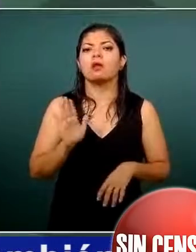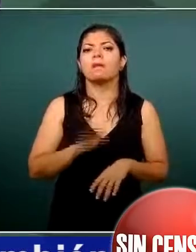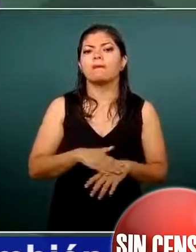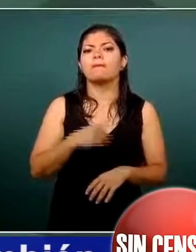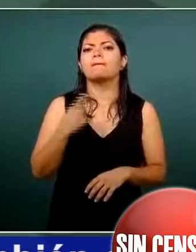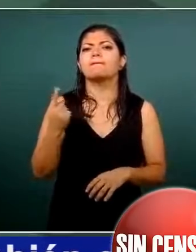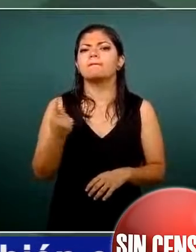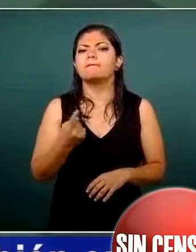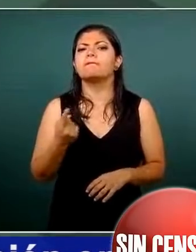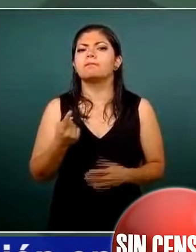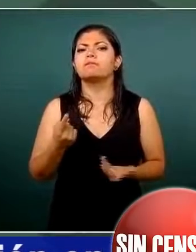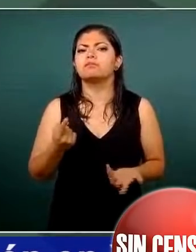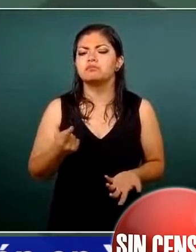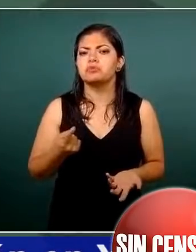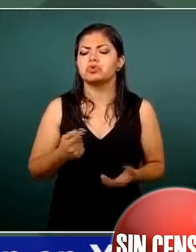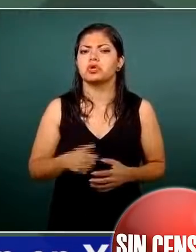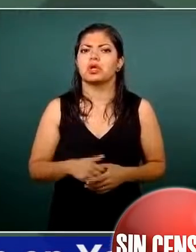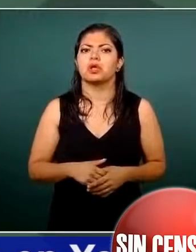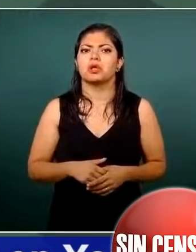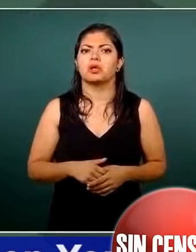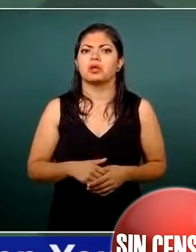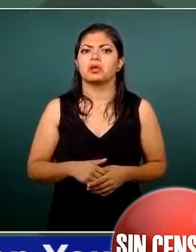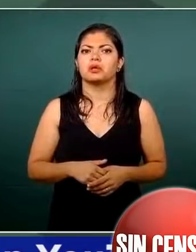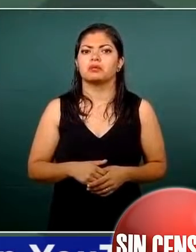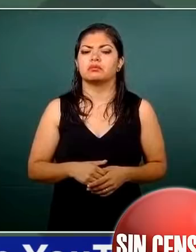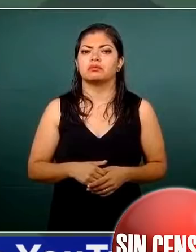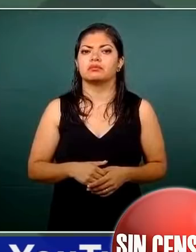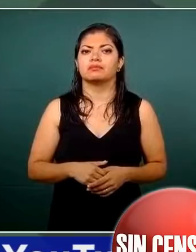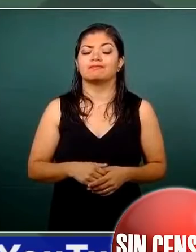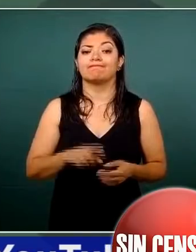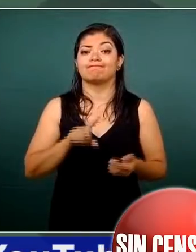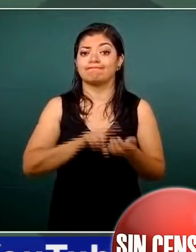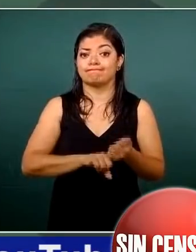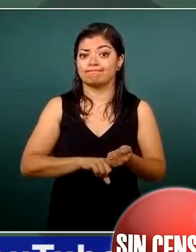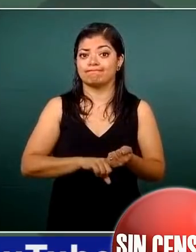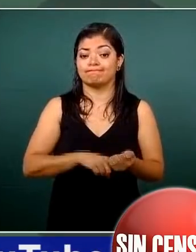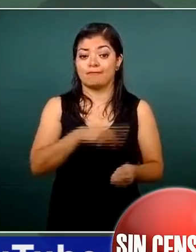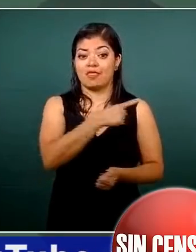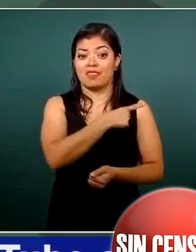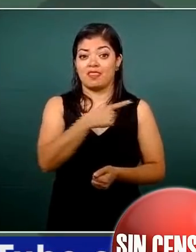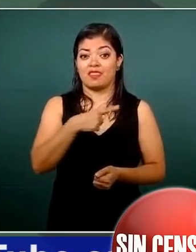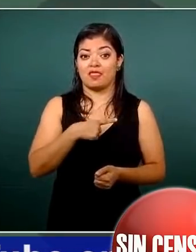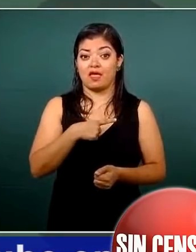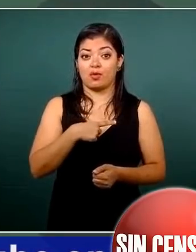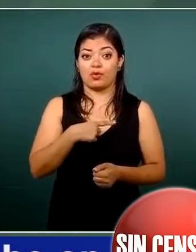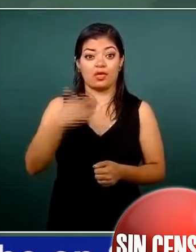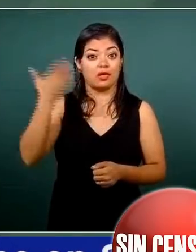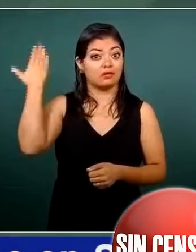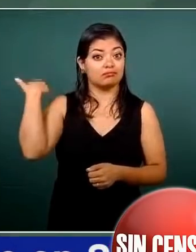porque se heredó una gran deuda.